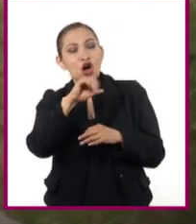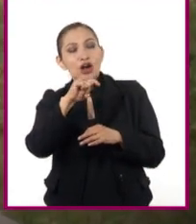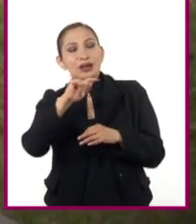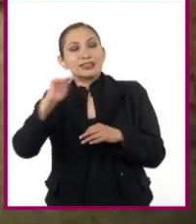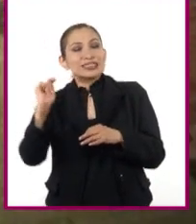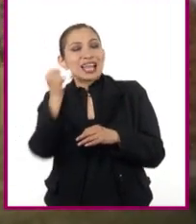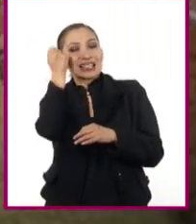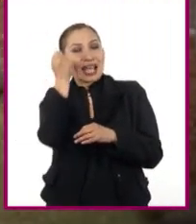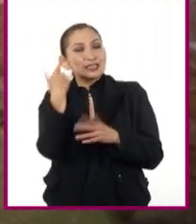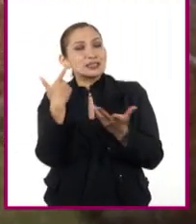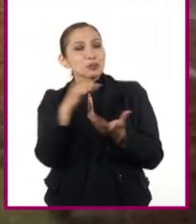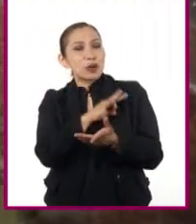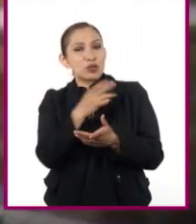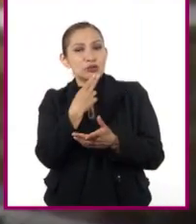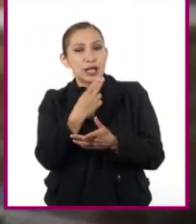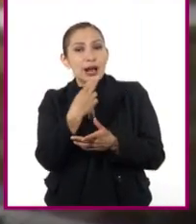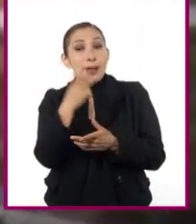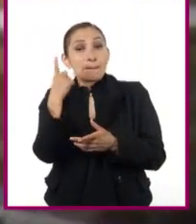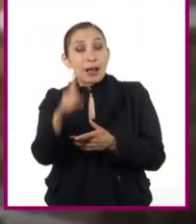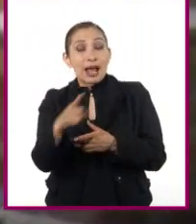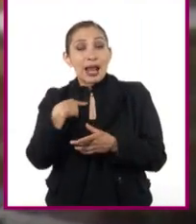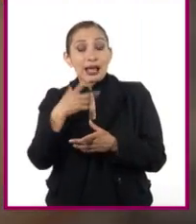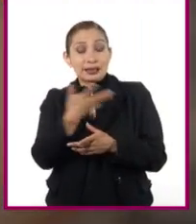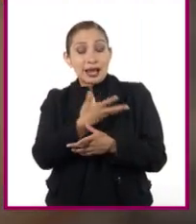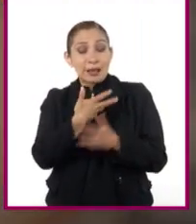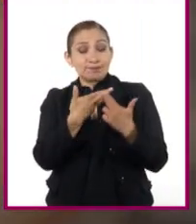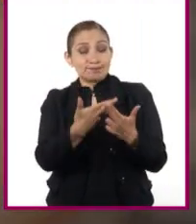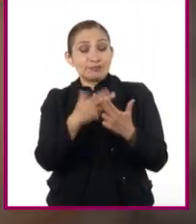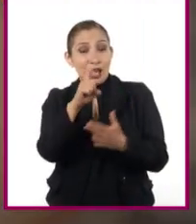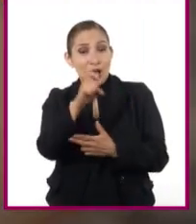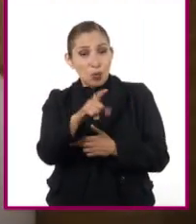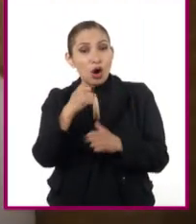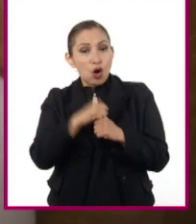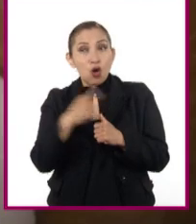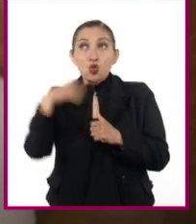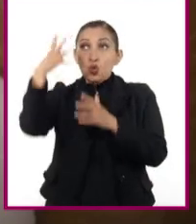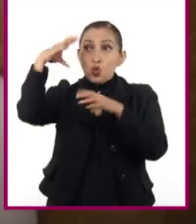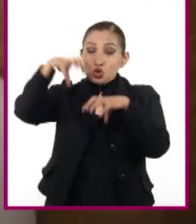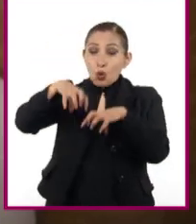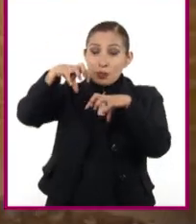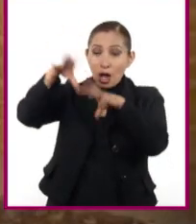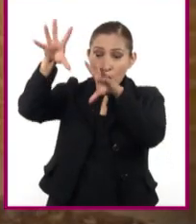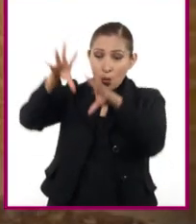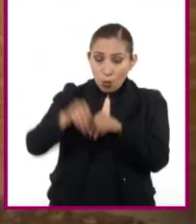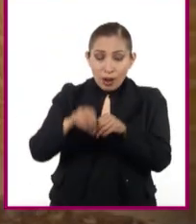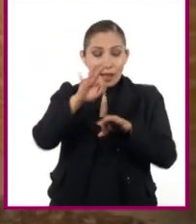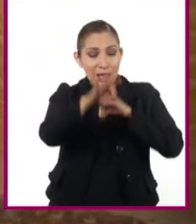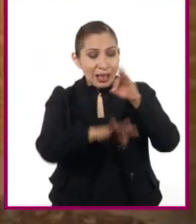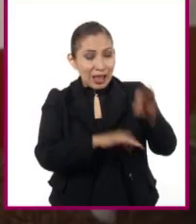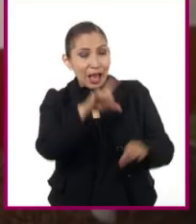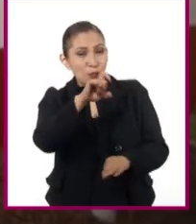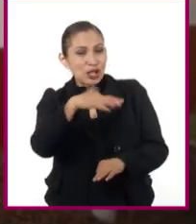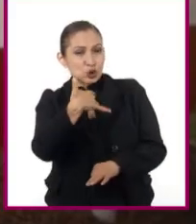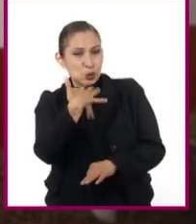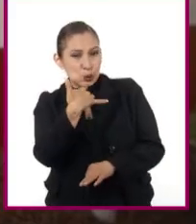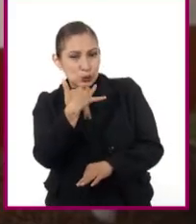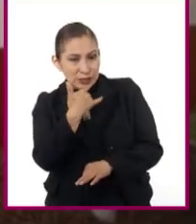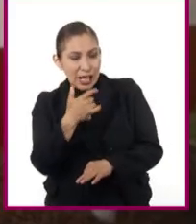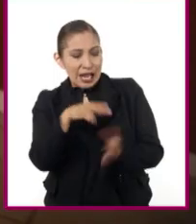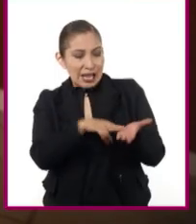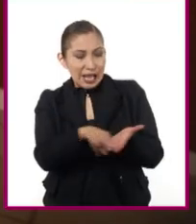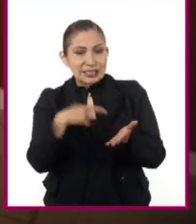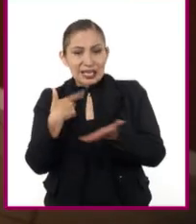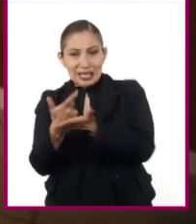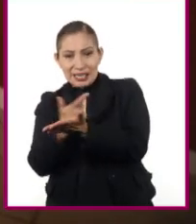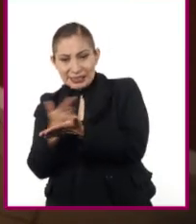o tecnologías alternas, tanto para el abastecimiento del agua mediante captación de agua de lluvia, tratamiento de las aguas residuales, tanto